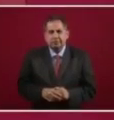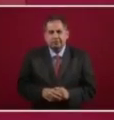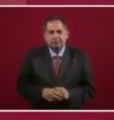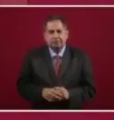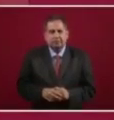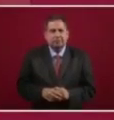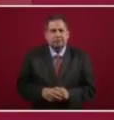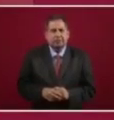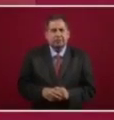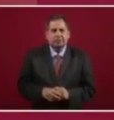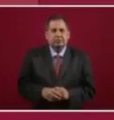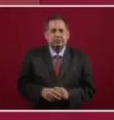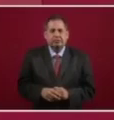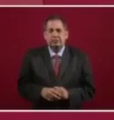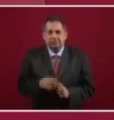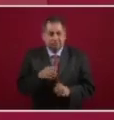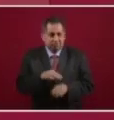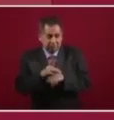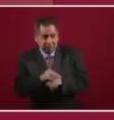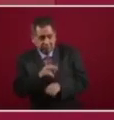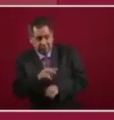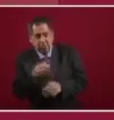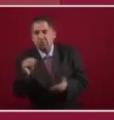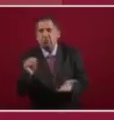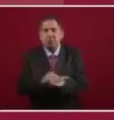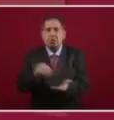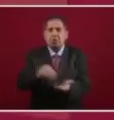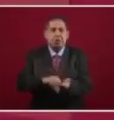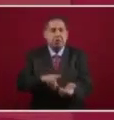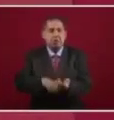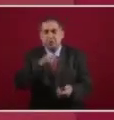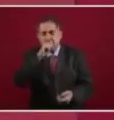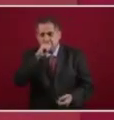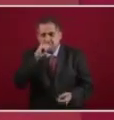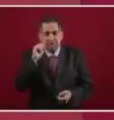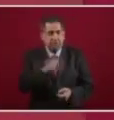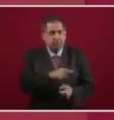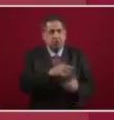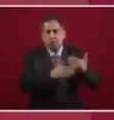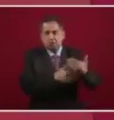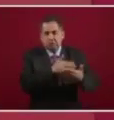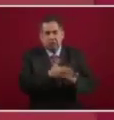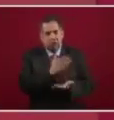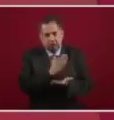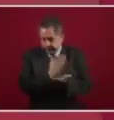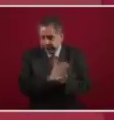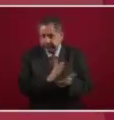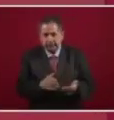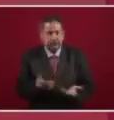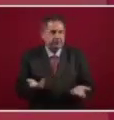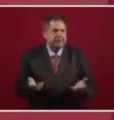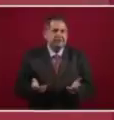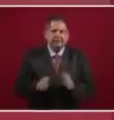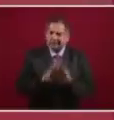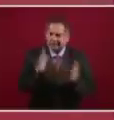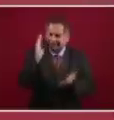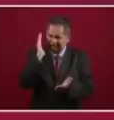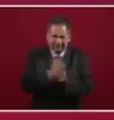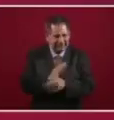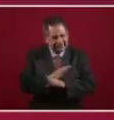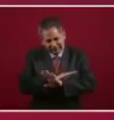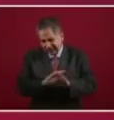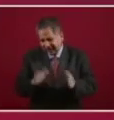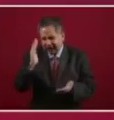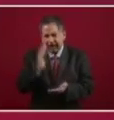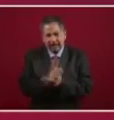en los hechos continúa lo mismo, o continuó lo mismo. Entonces ya basta de todo